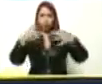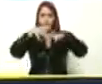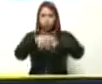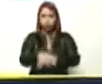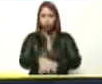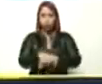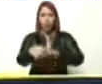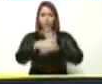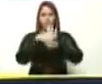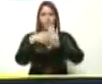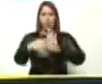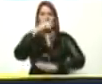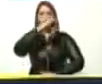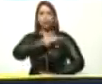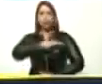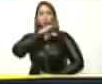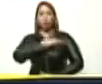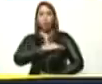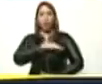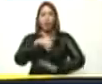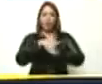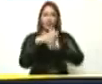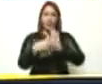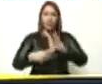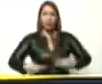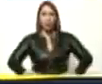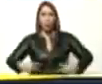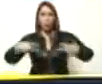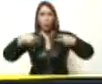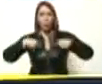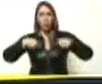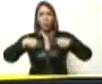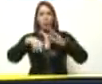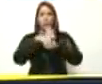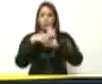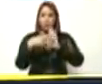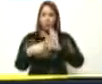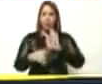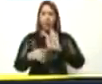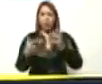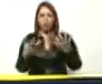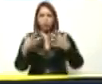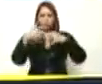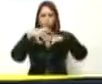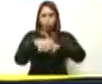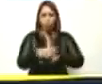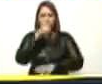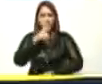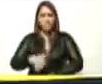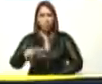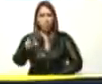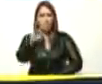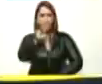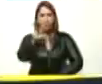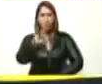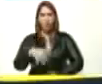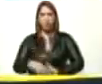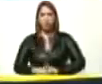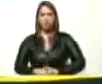de los derechos sociales, de los derechos humanos, de los derechos, integrales, del pueblo de Venezuela,